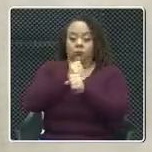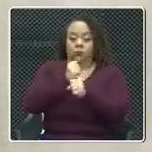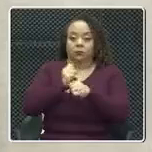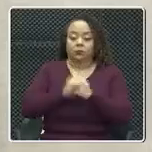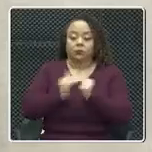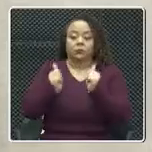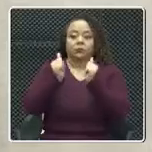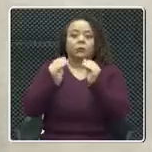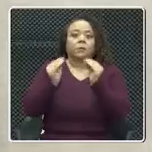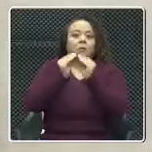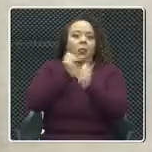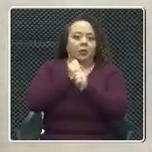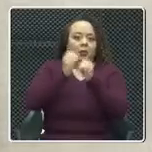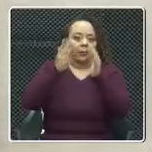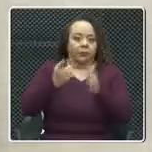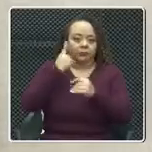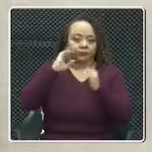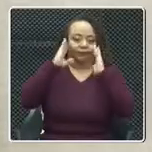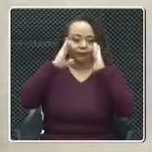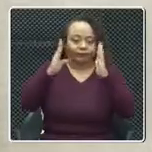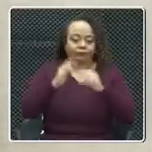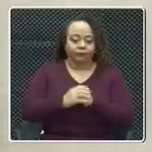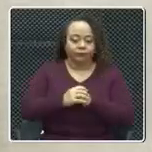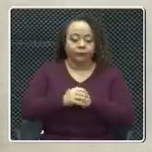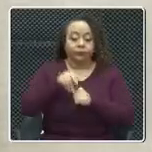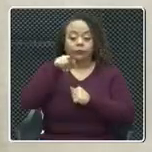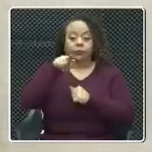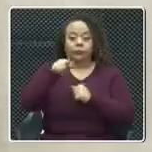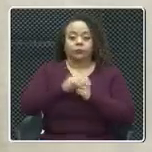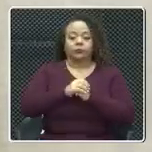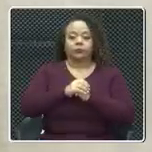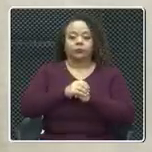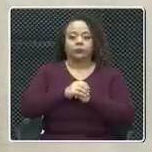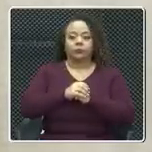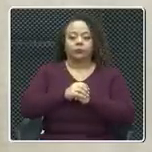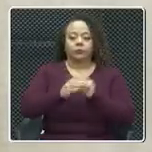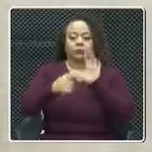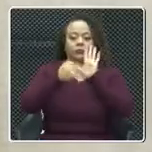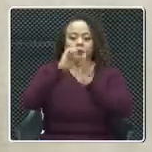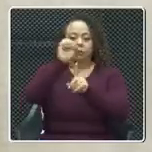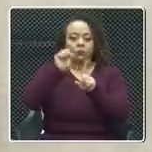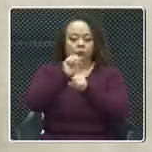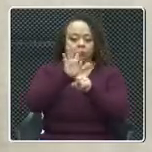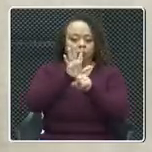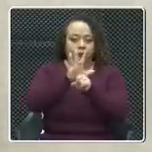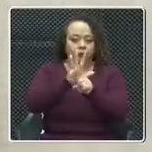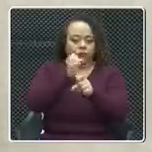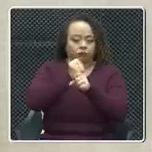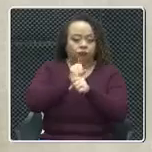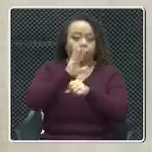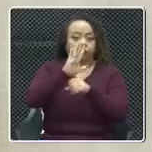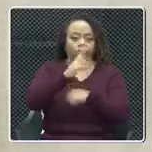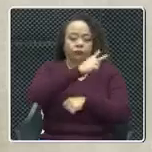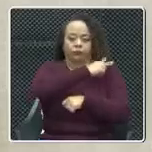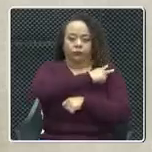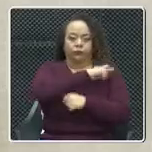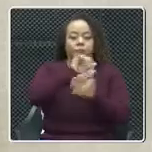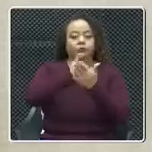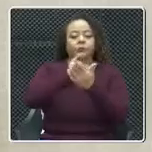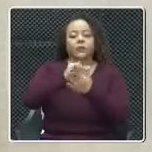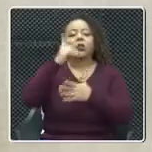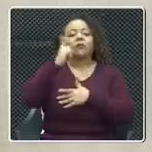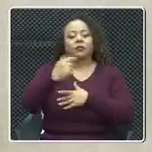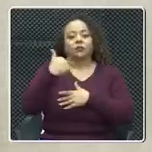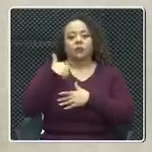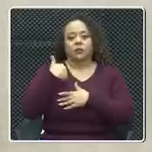más personal que atender, uh-huh. ¿verdad? Si le dieron, o si usted estuvo expuesto a una situación de hostigamiento laboral, es su patrono. Esa claro. es la obligación